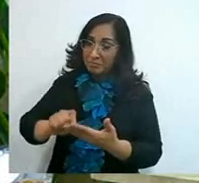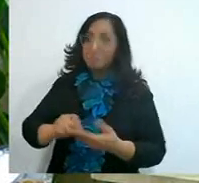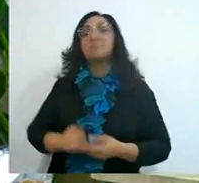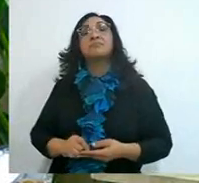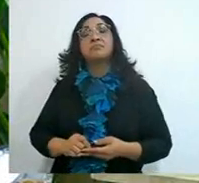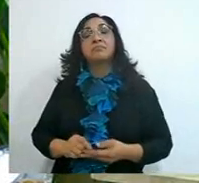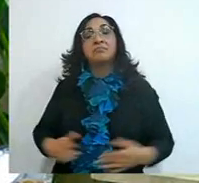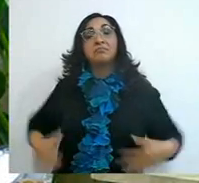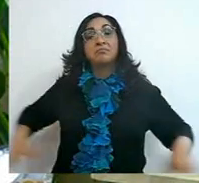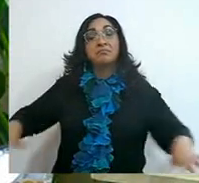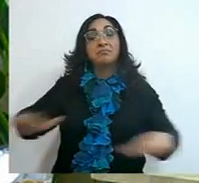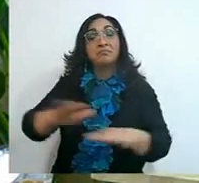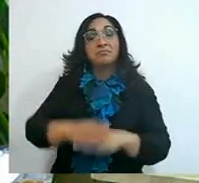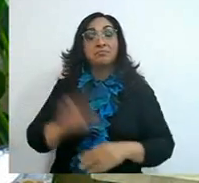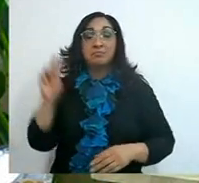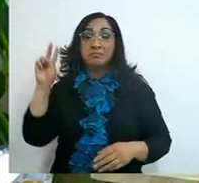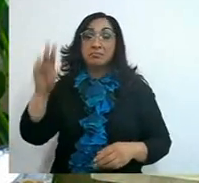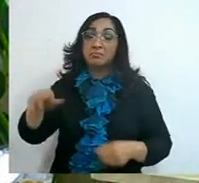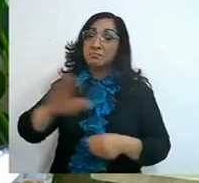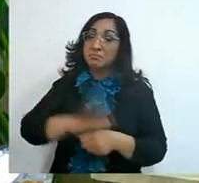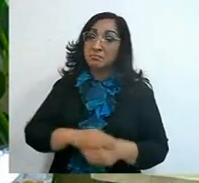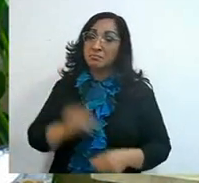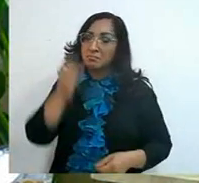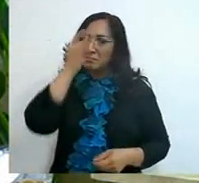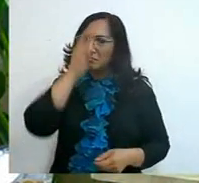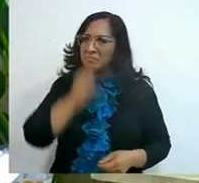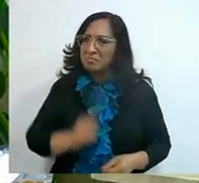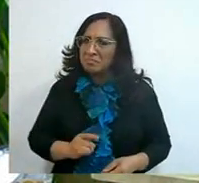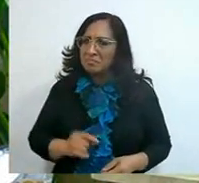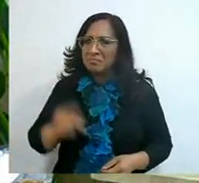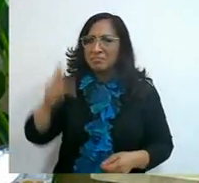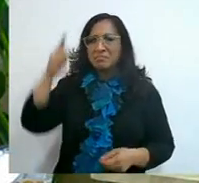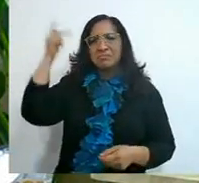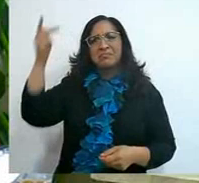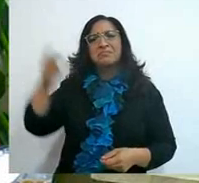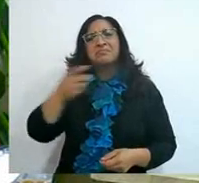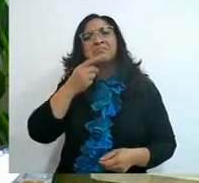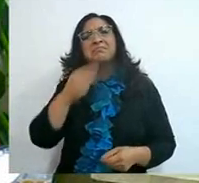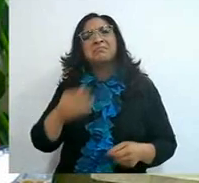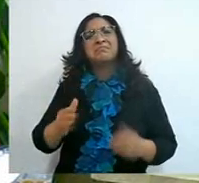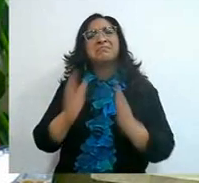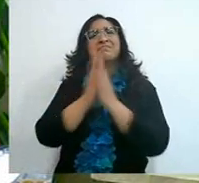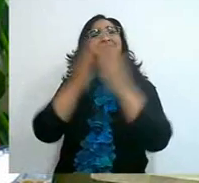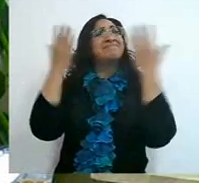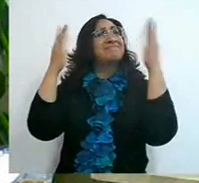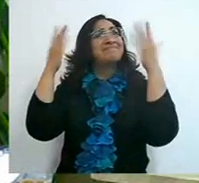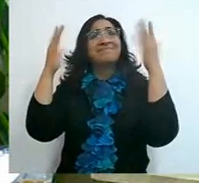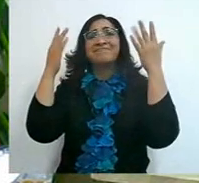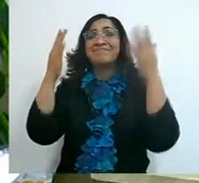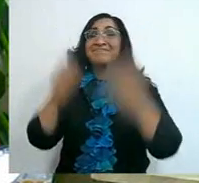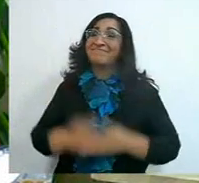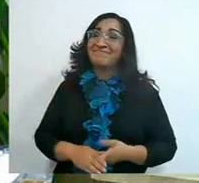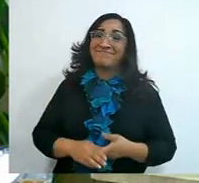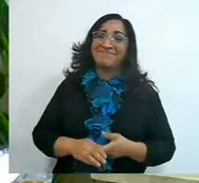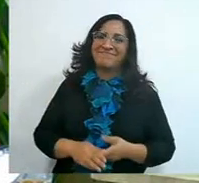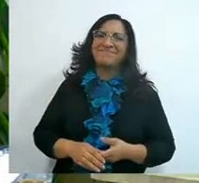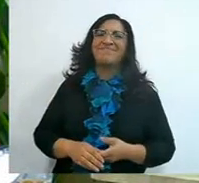la mentira. Y el pueblo dice, bravo, qué buena doctrina, qué buena